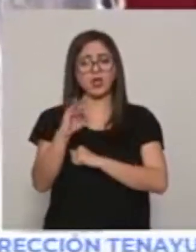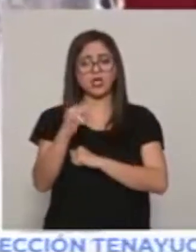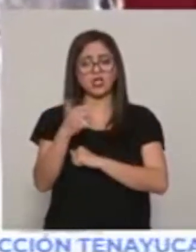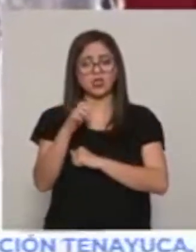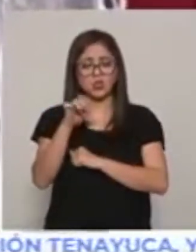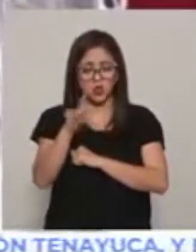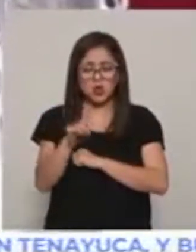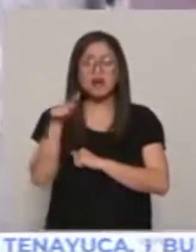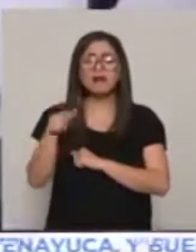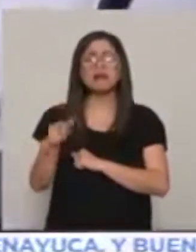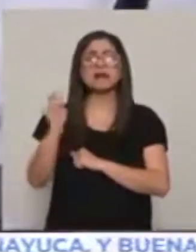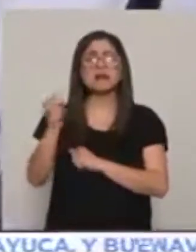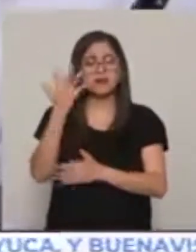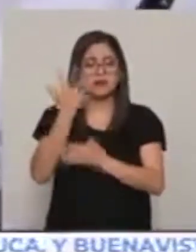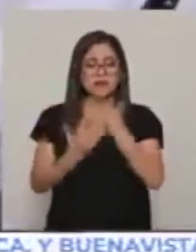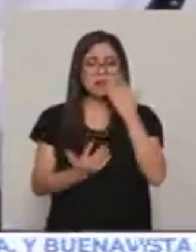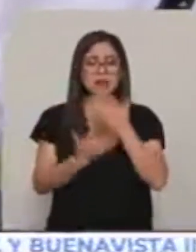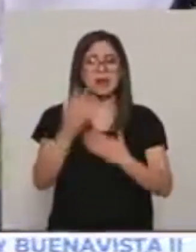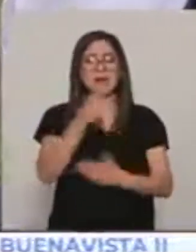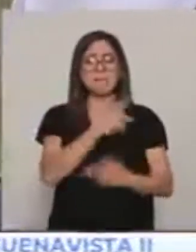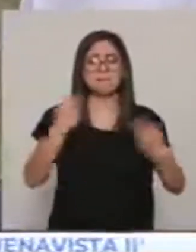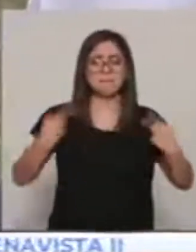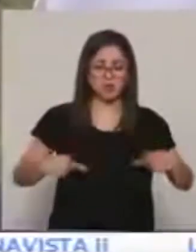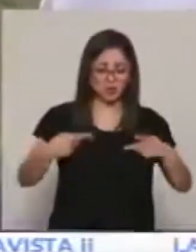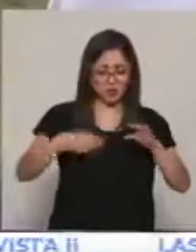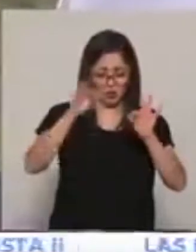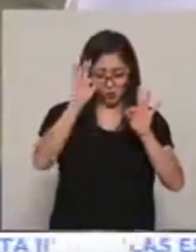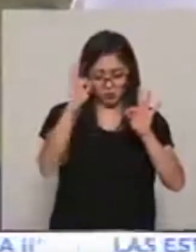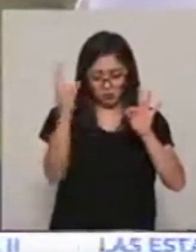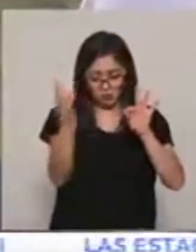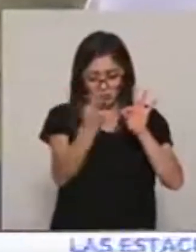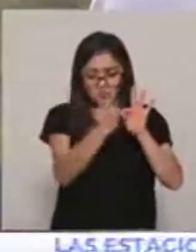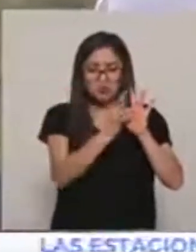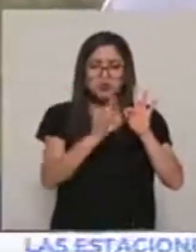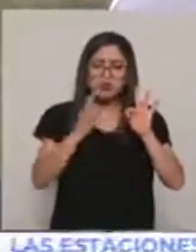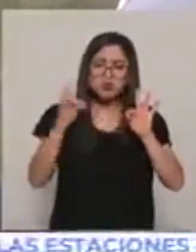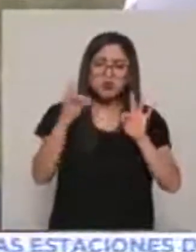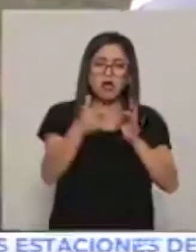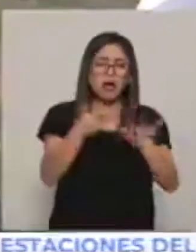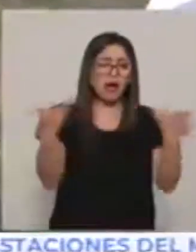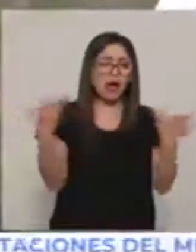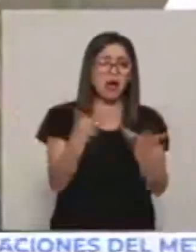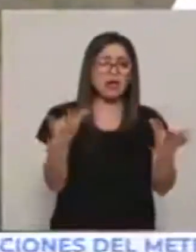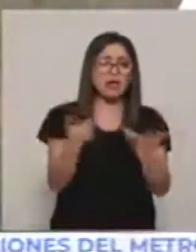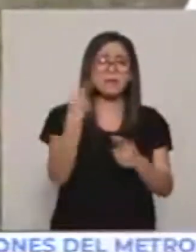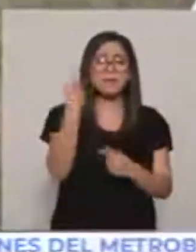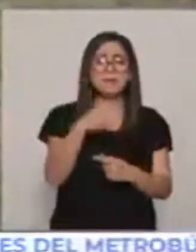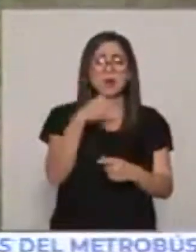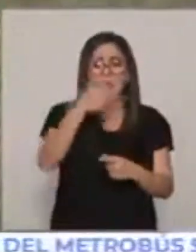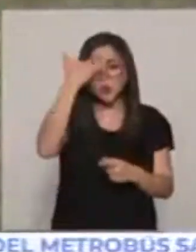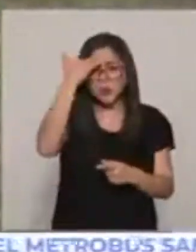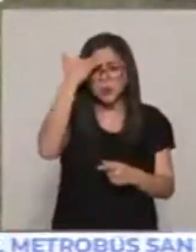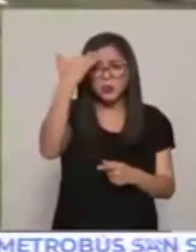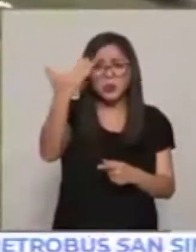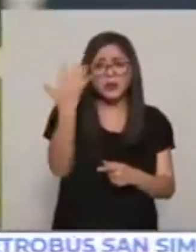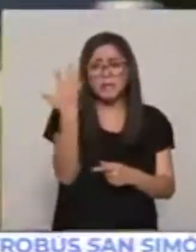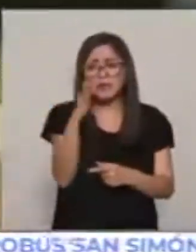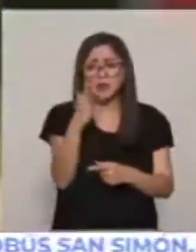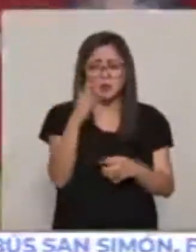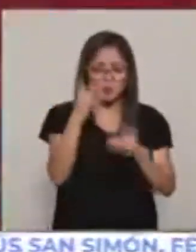por huicholes, Sí. como lo conocemos aquí en México. Y el proceso de esto tarda aproximadamente un